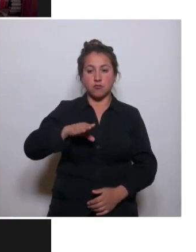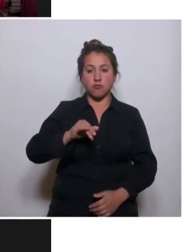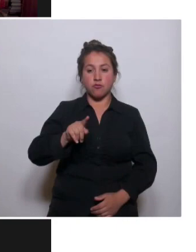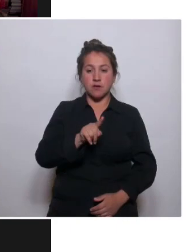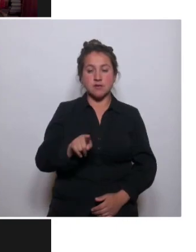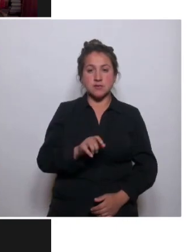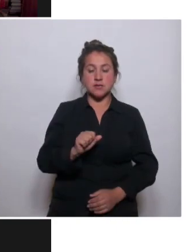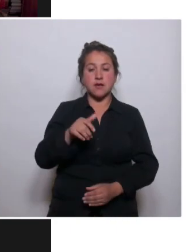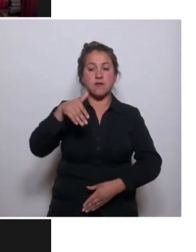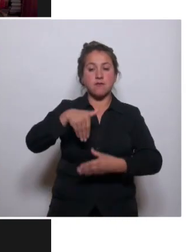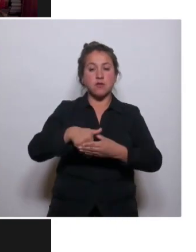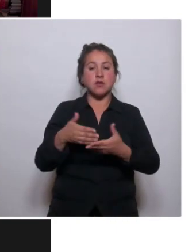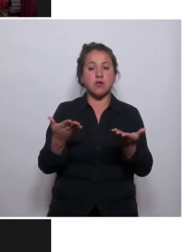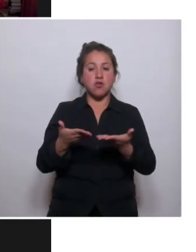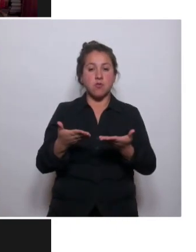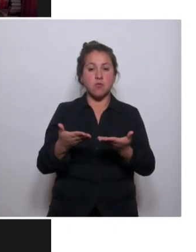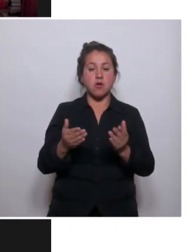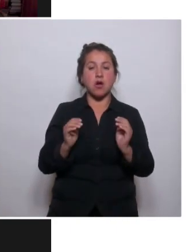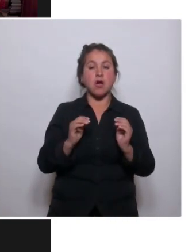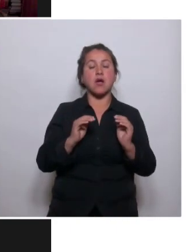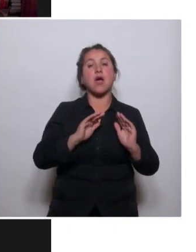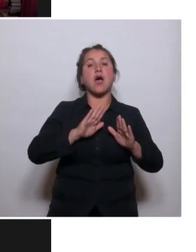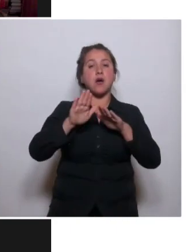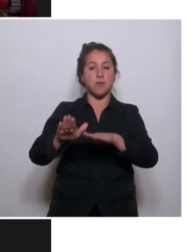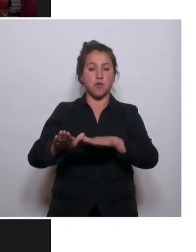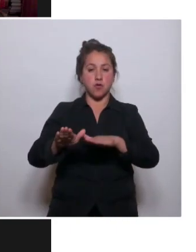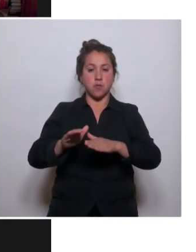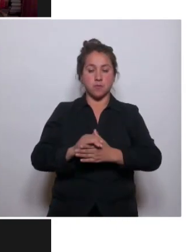vota? Apruebo.